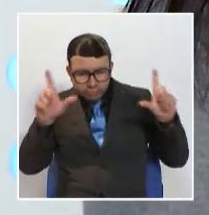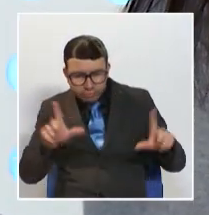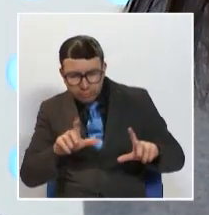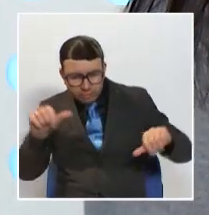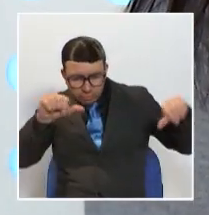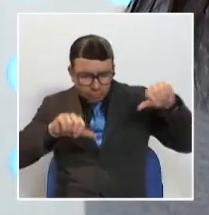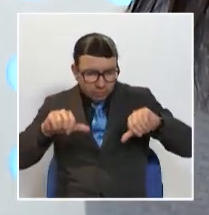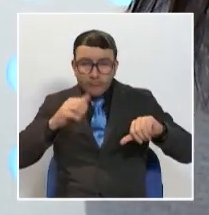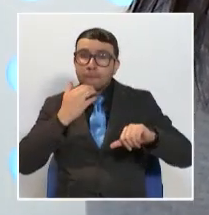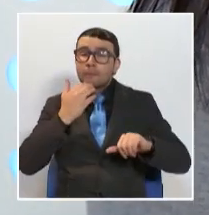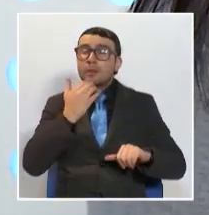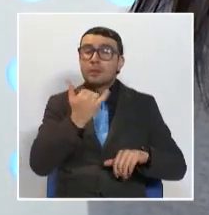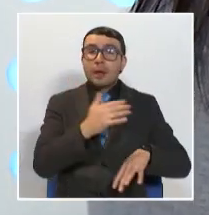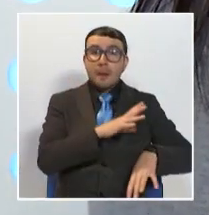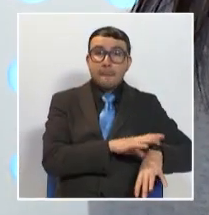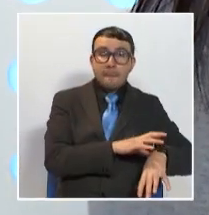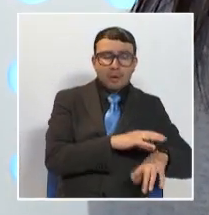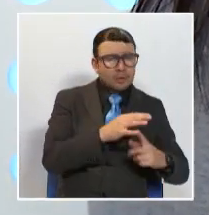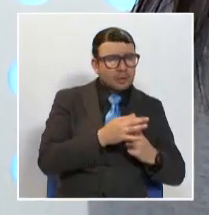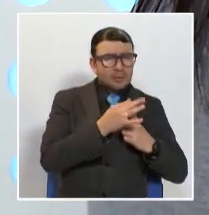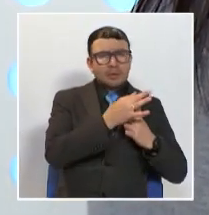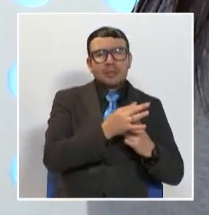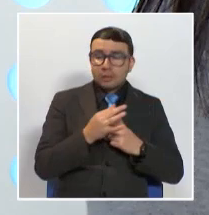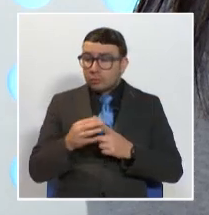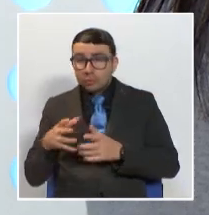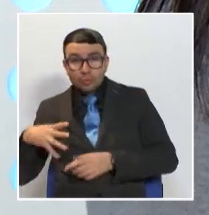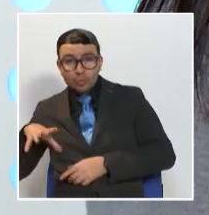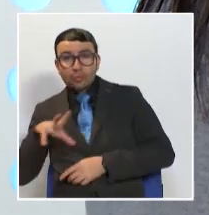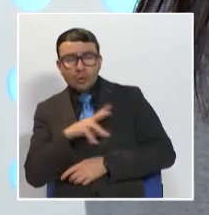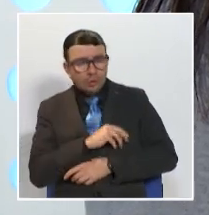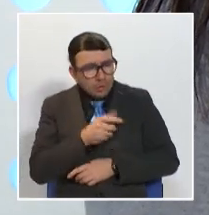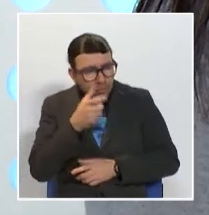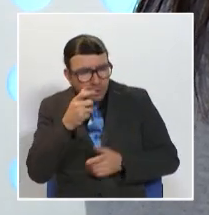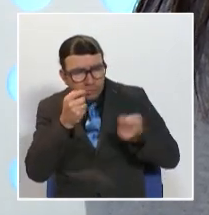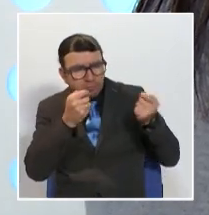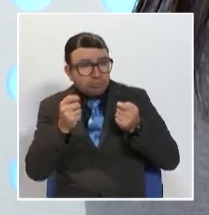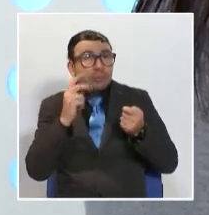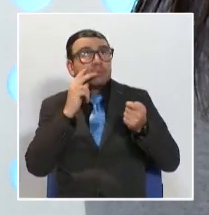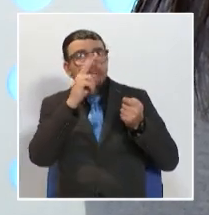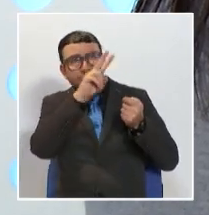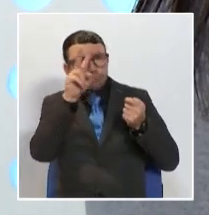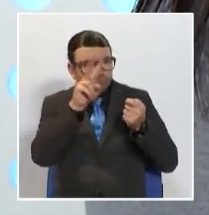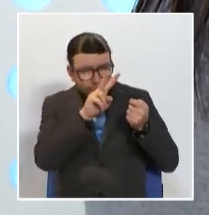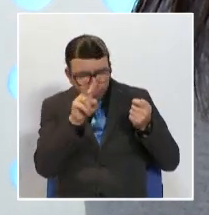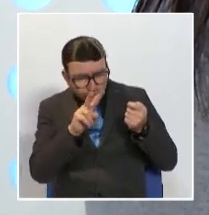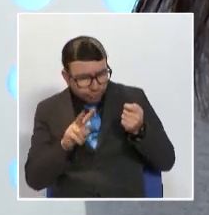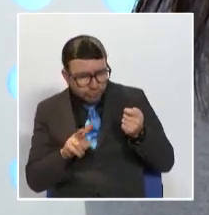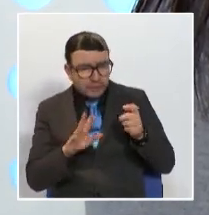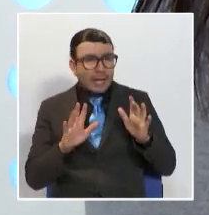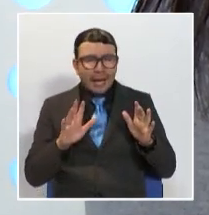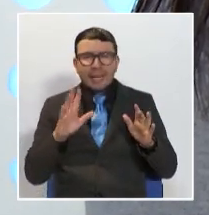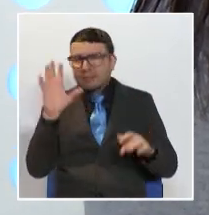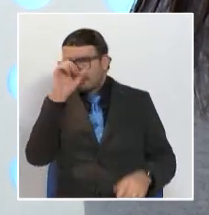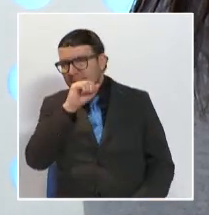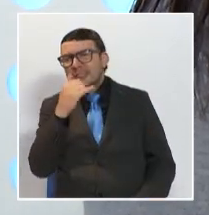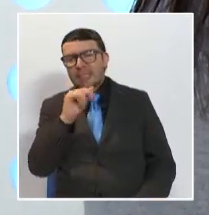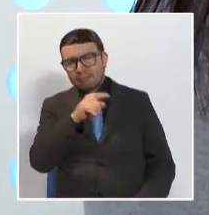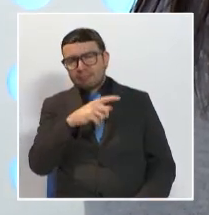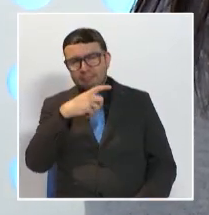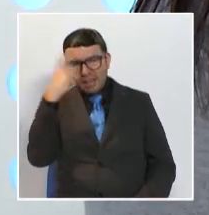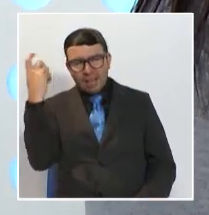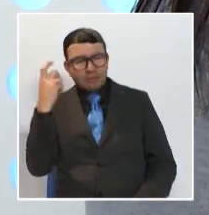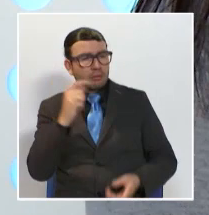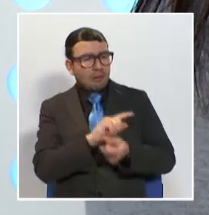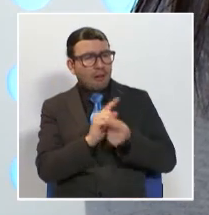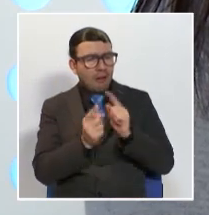los dermatólogos, otros especialistas hacemos el diagnóstico de vitiligo por la apariencia, una pérdida completa del pigmento, y muchas veces nos